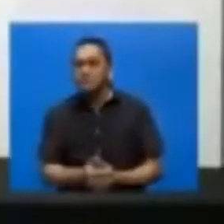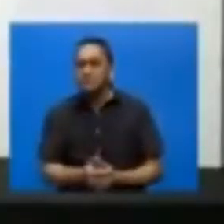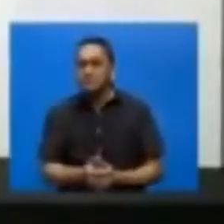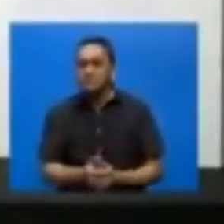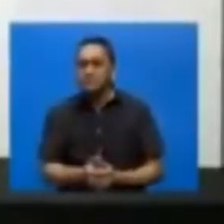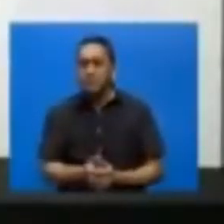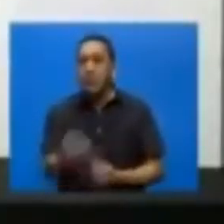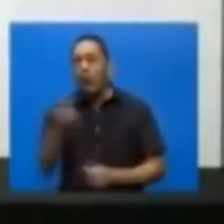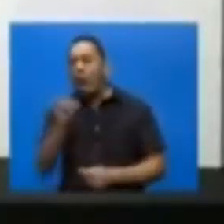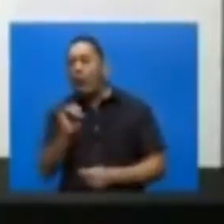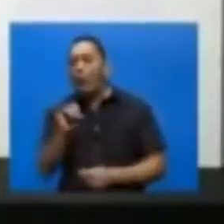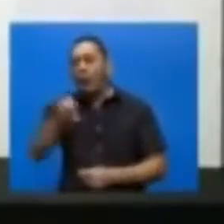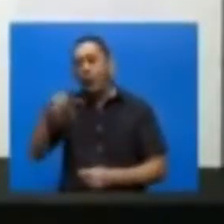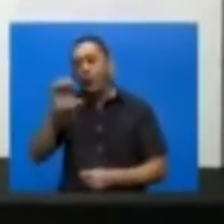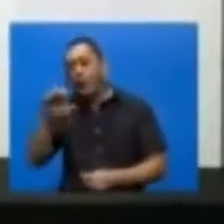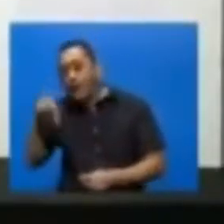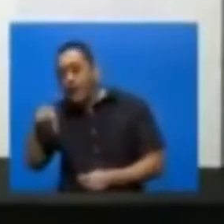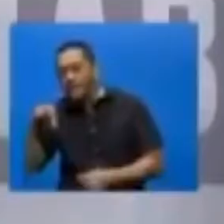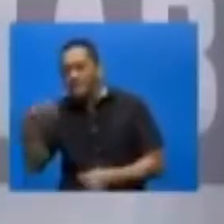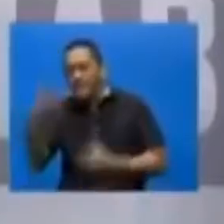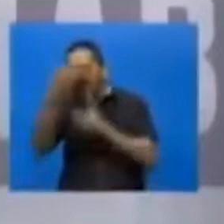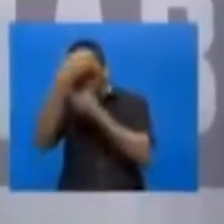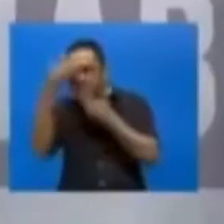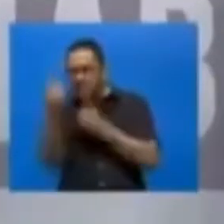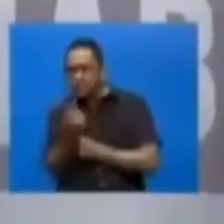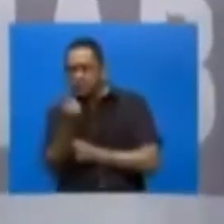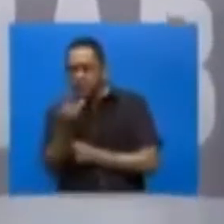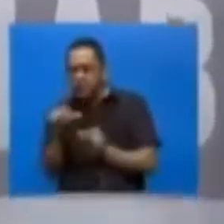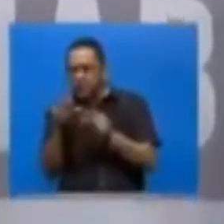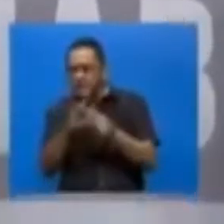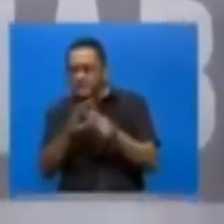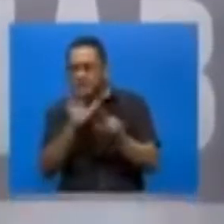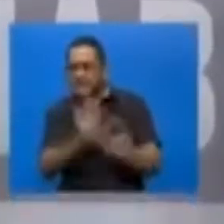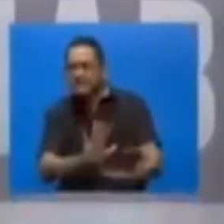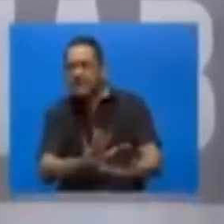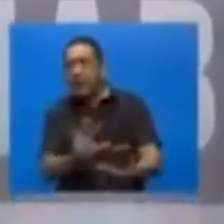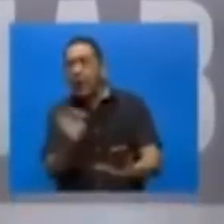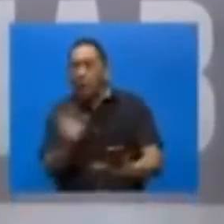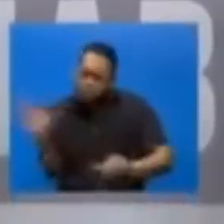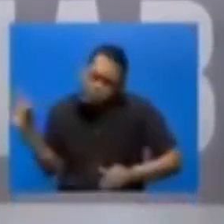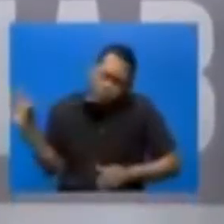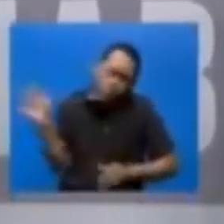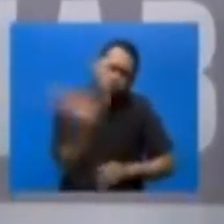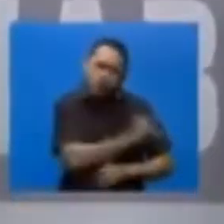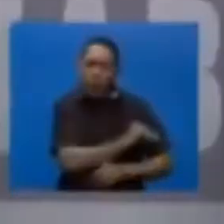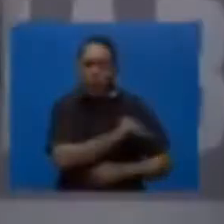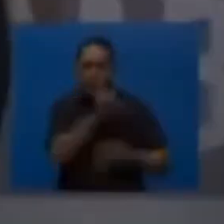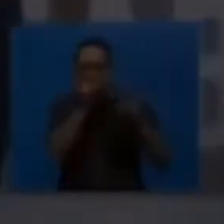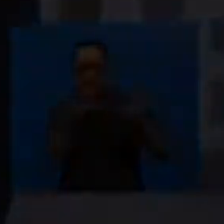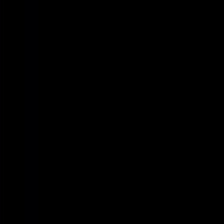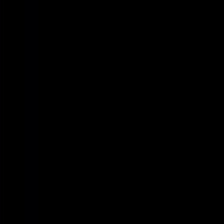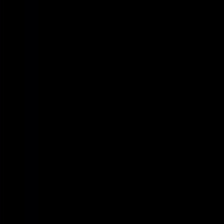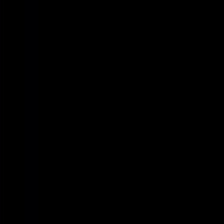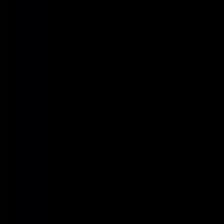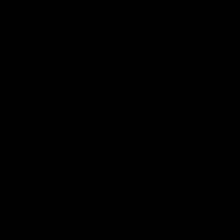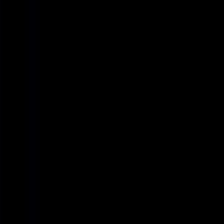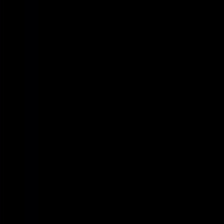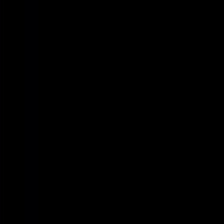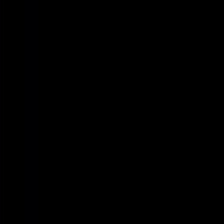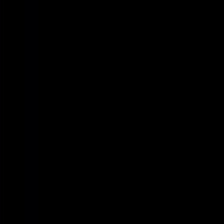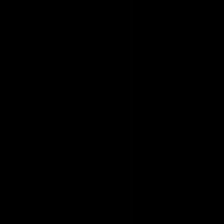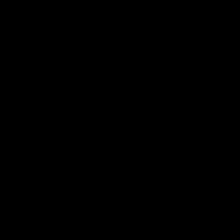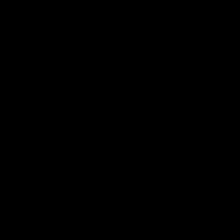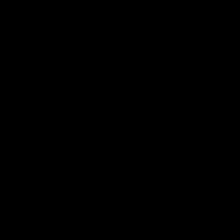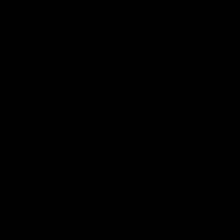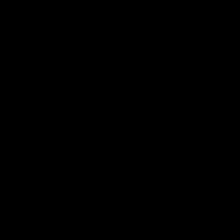la JEP para la FARC? ¿O quieren la JEP para todos los actores del conflicto armado en Colombia?